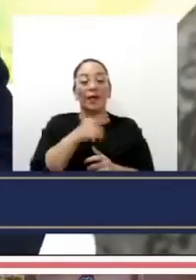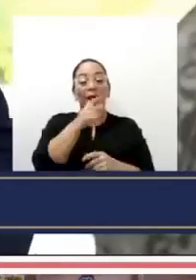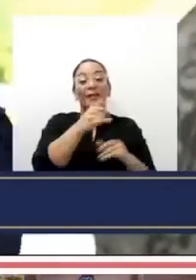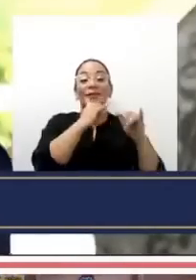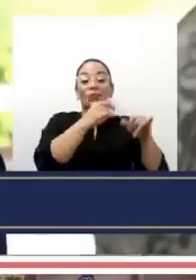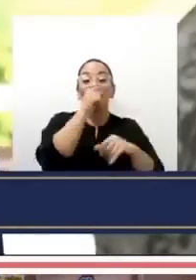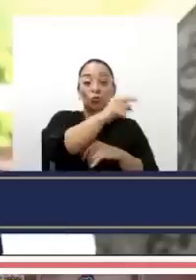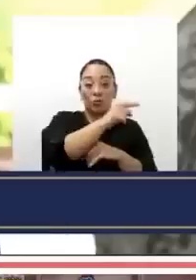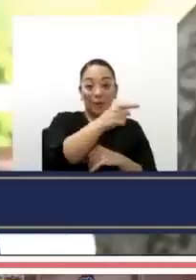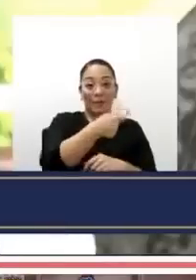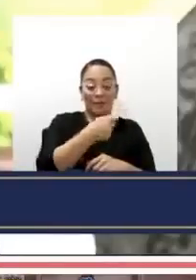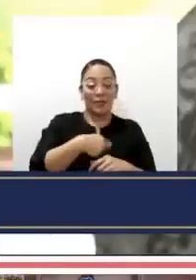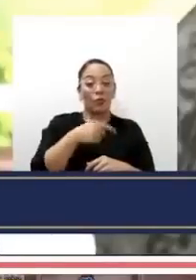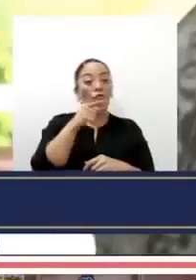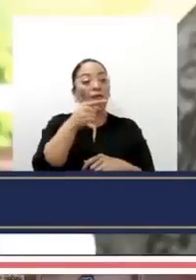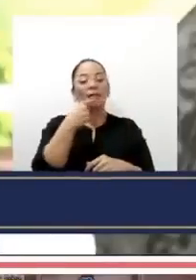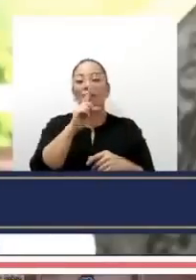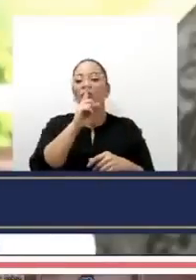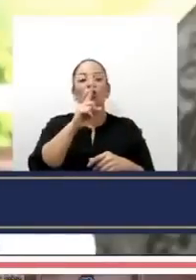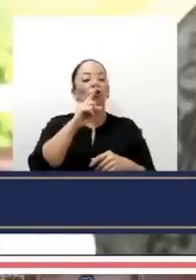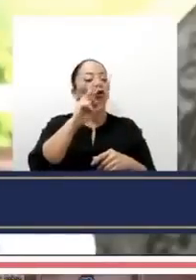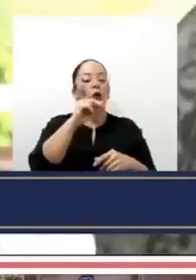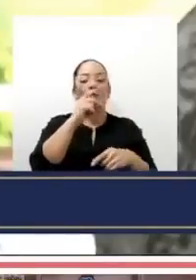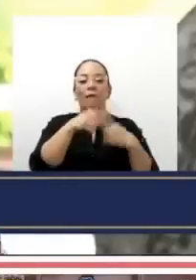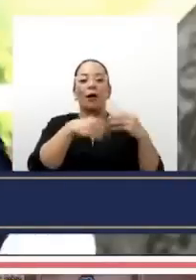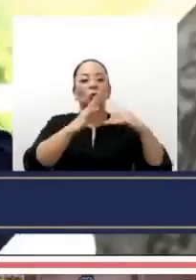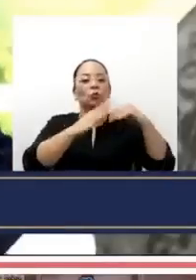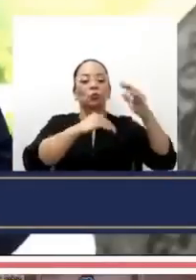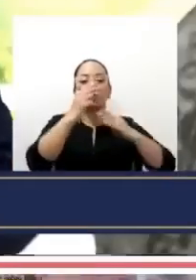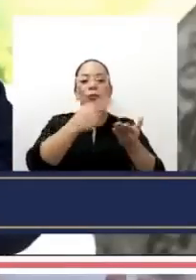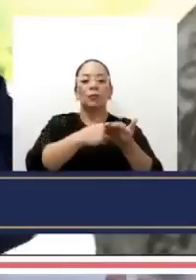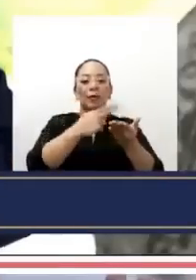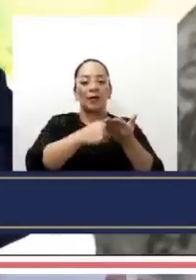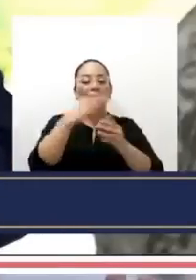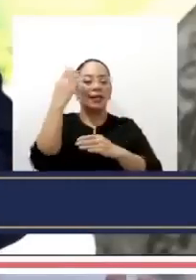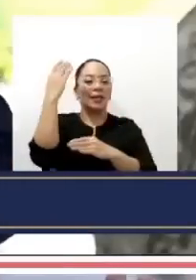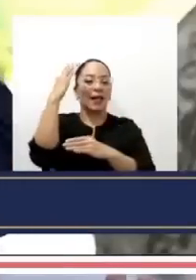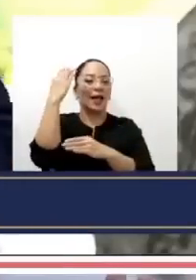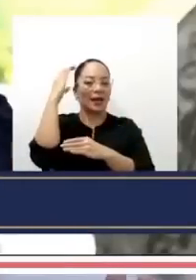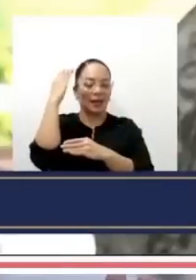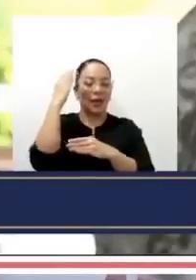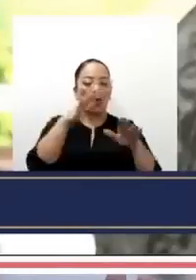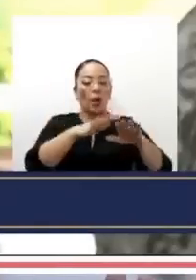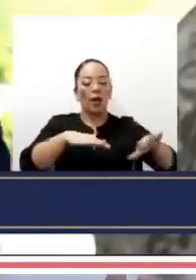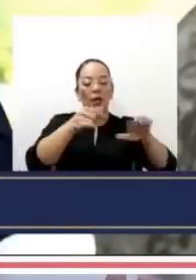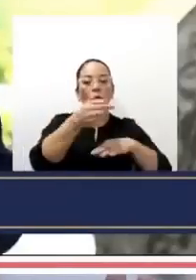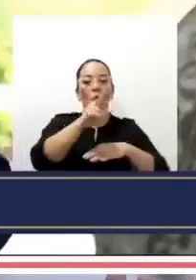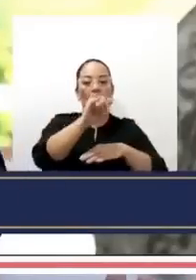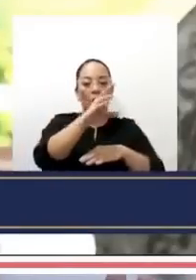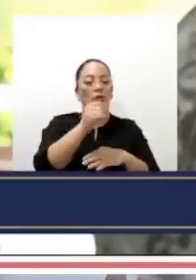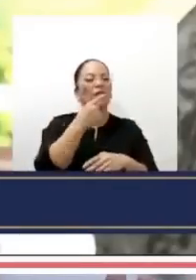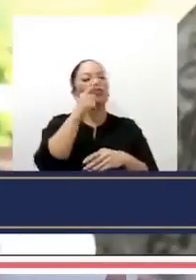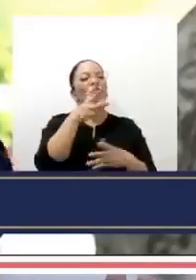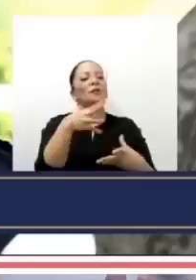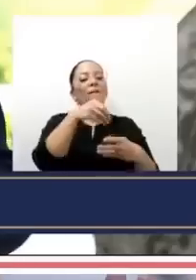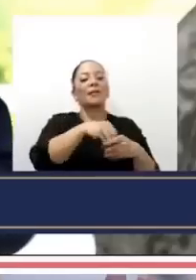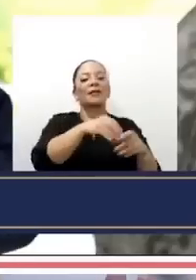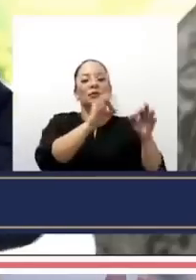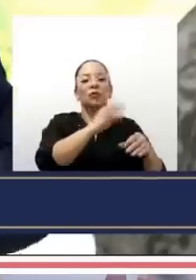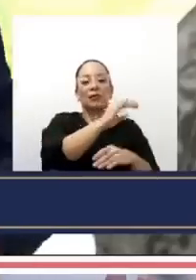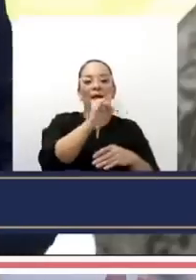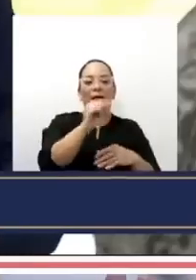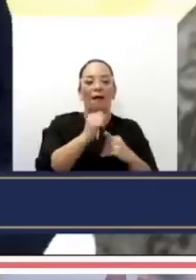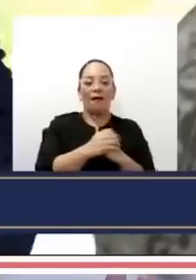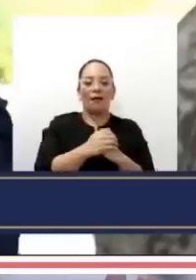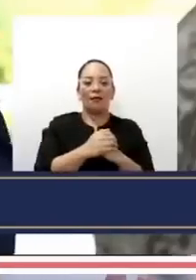porque usted dijo que no se iba a construir el hospital de Cartago ahí en el terreno del Guarco. Y que eso es una intromisión suya en las decisiones de la Caja.